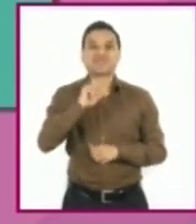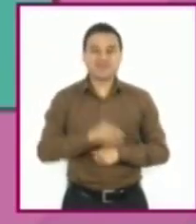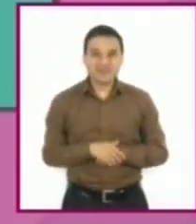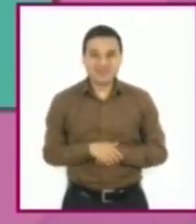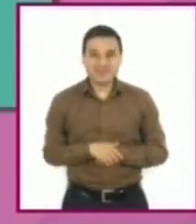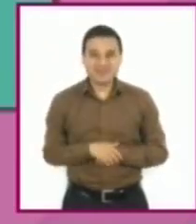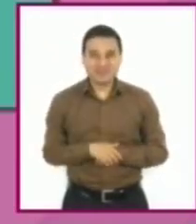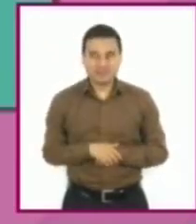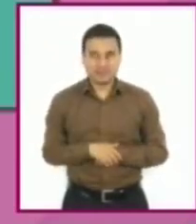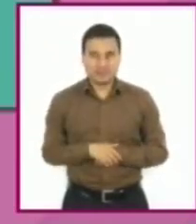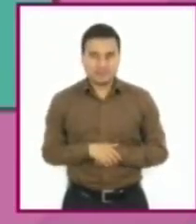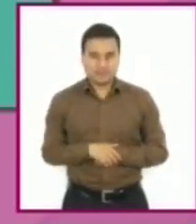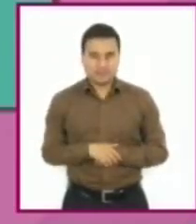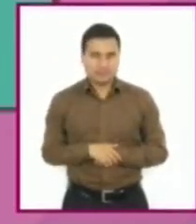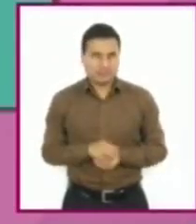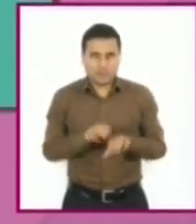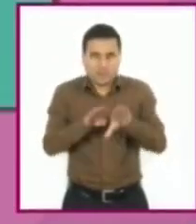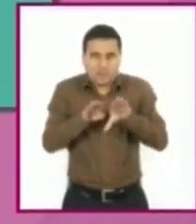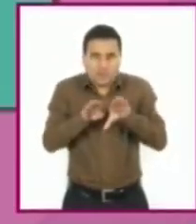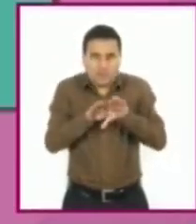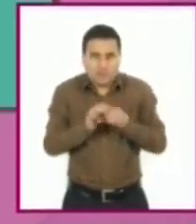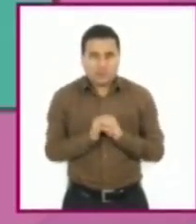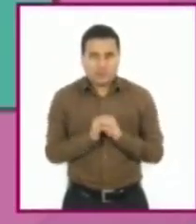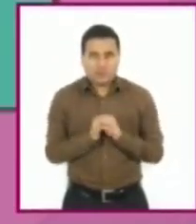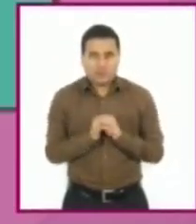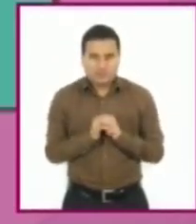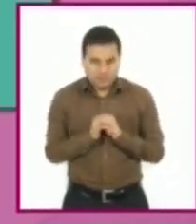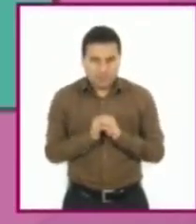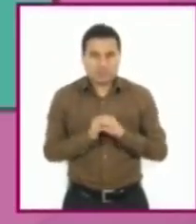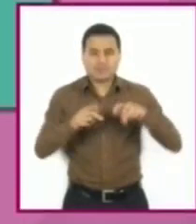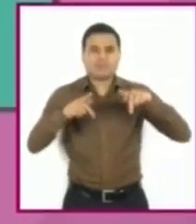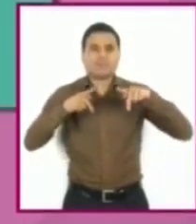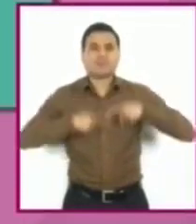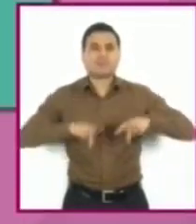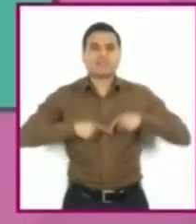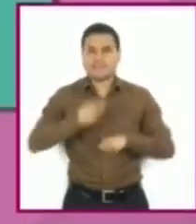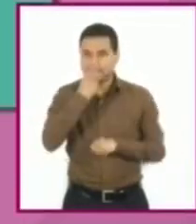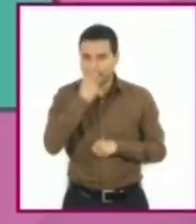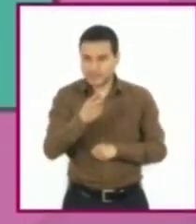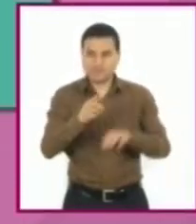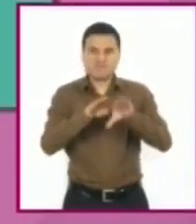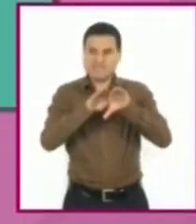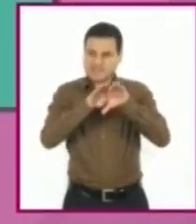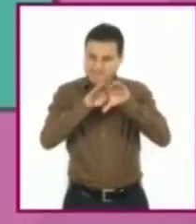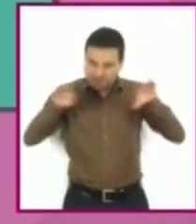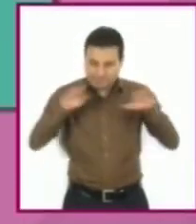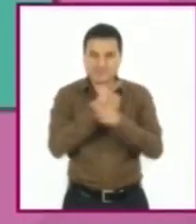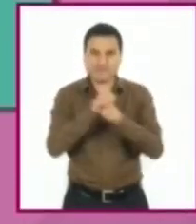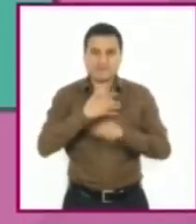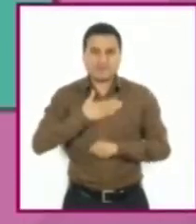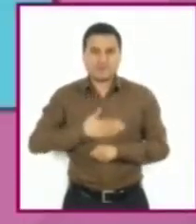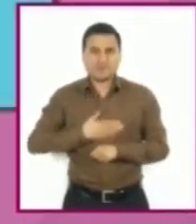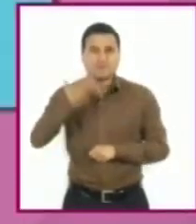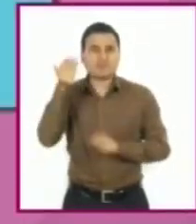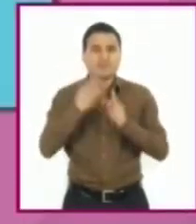te has preguntado cómo se construyeron las ideas de igualdad, libertad y justicia que conocemos hoy en